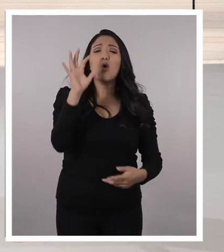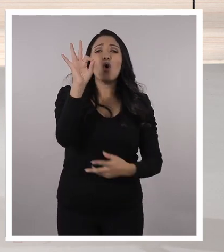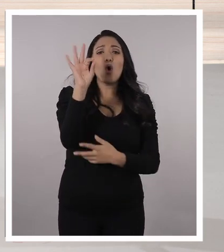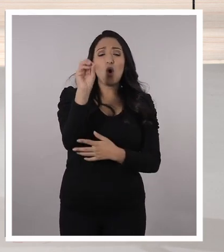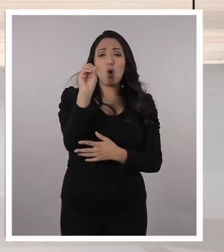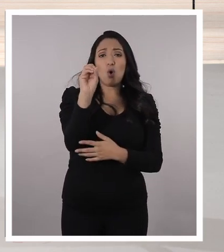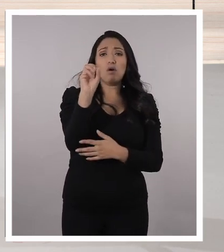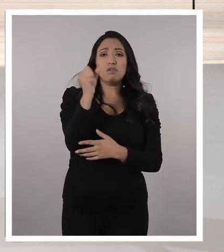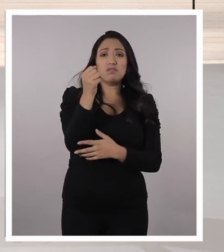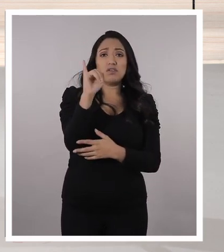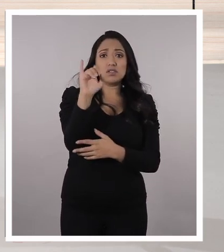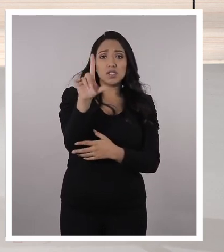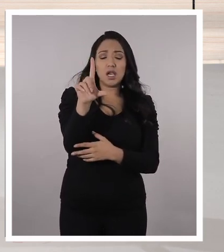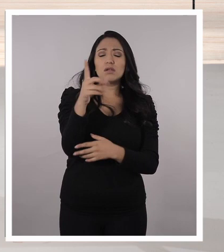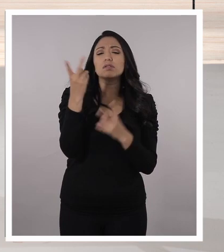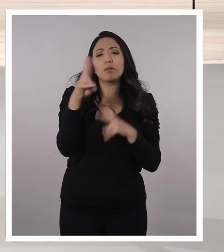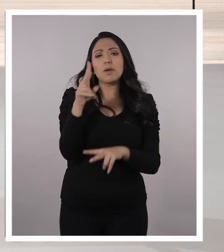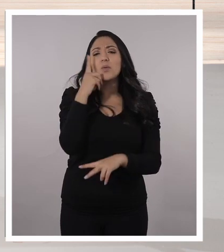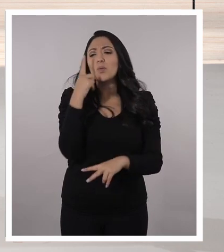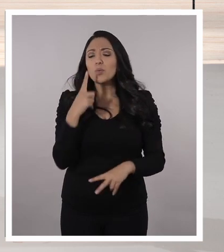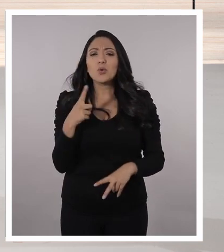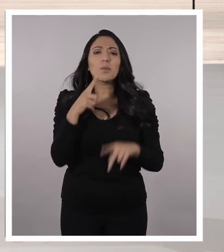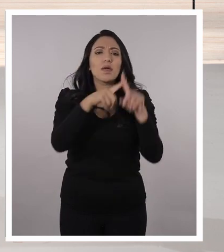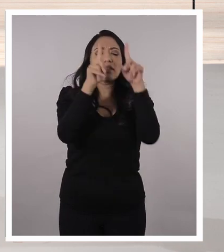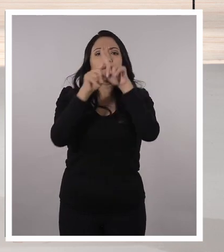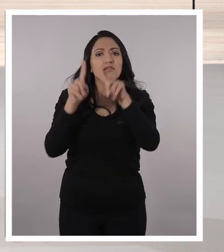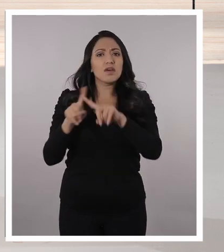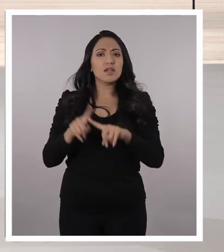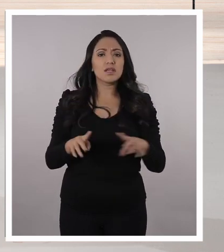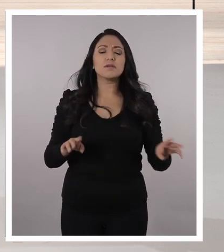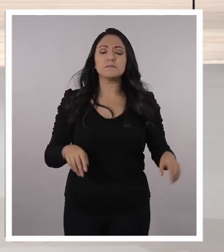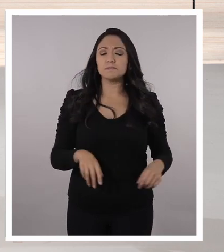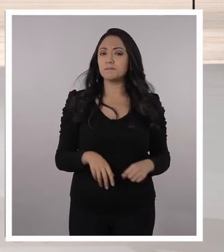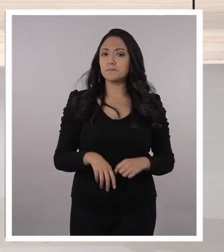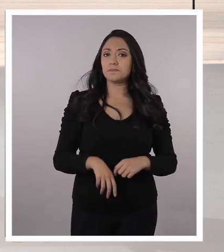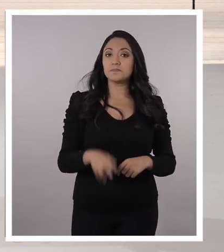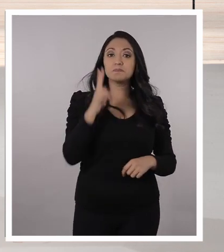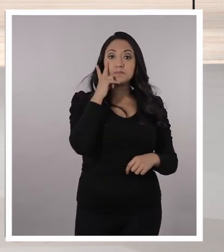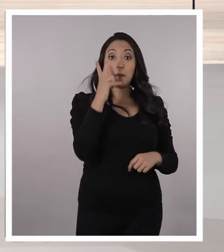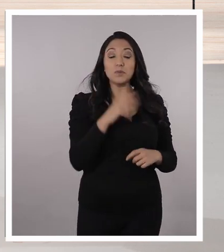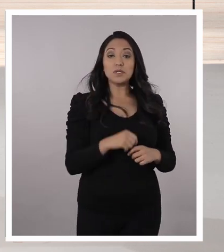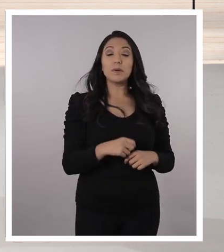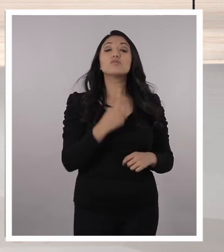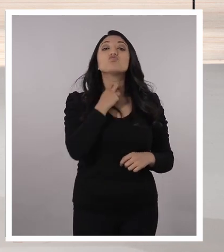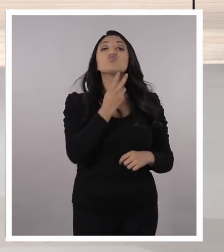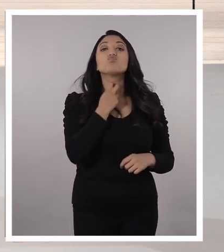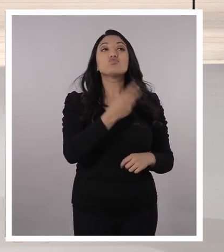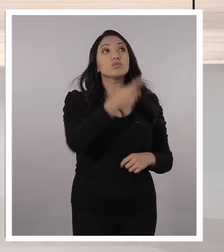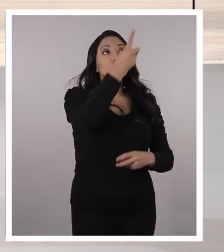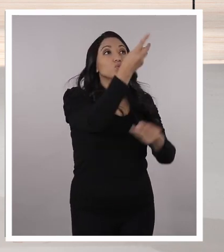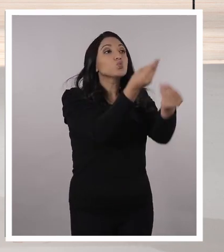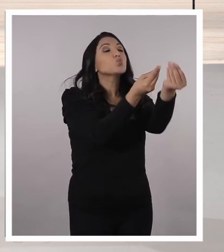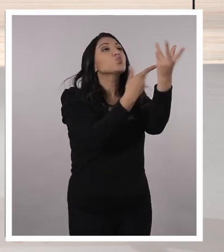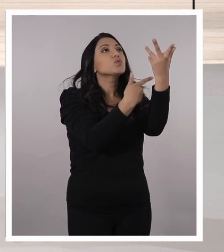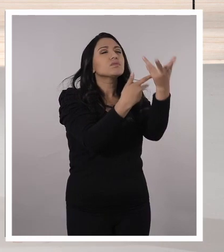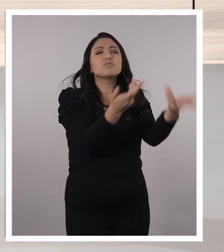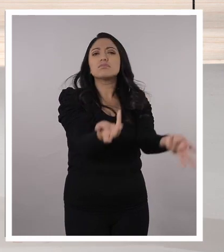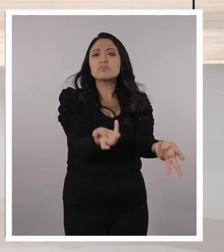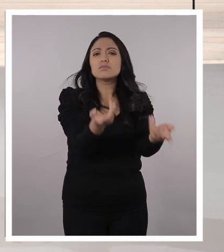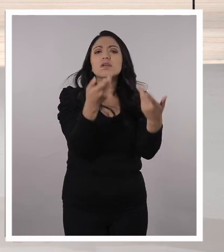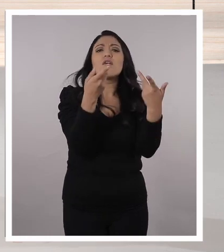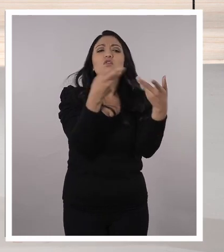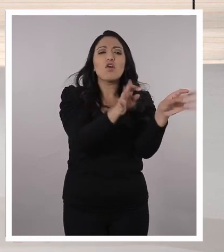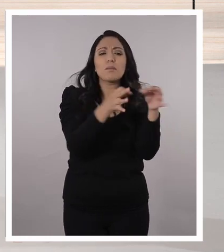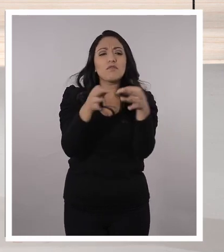de evidenciar la actividad o el registro fósil. ¿Qué les parece si escuchamos a Webster, quien nos va a contar cuáles son los tipos